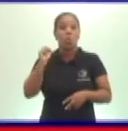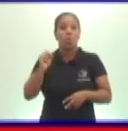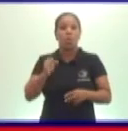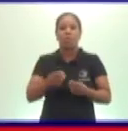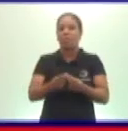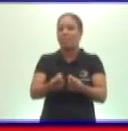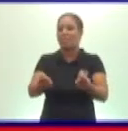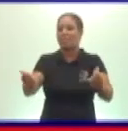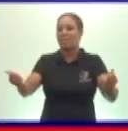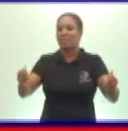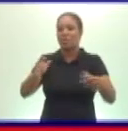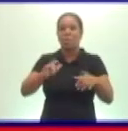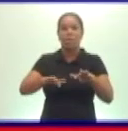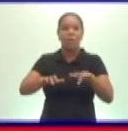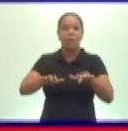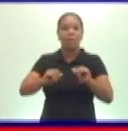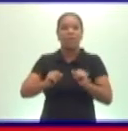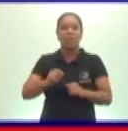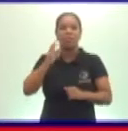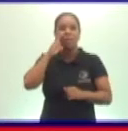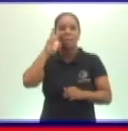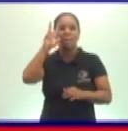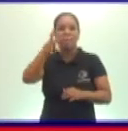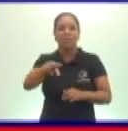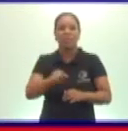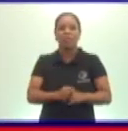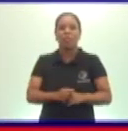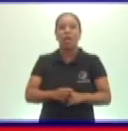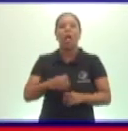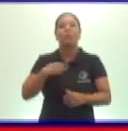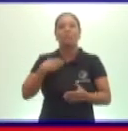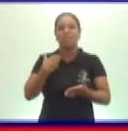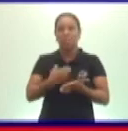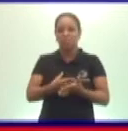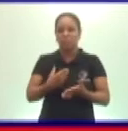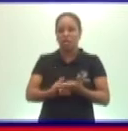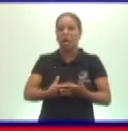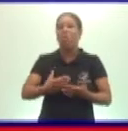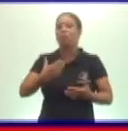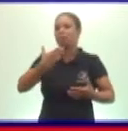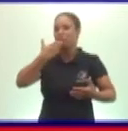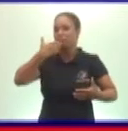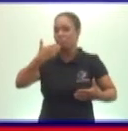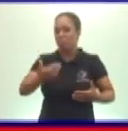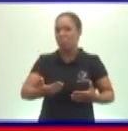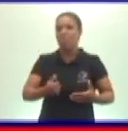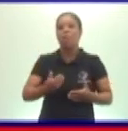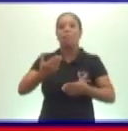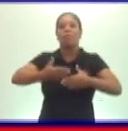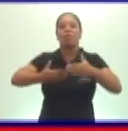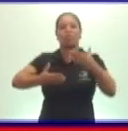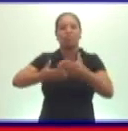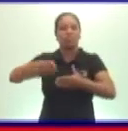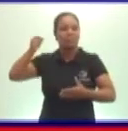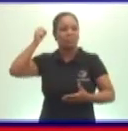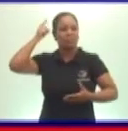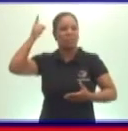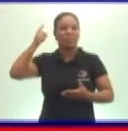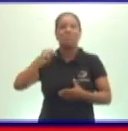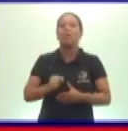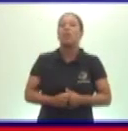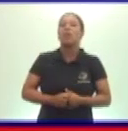y mediática han demostrado efectividad. Es decir, el hecho de crear